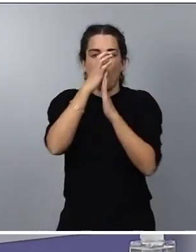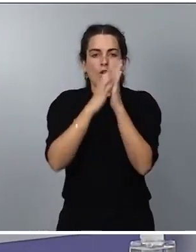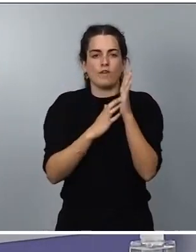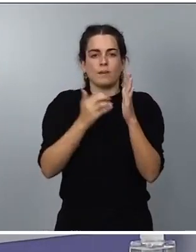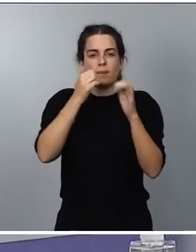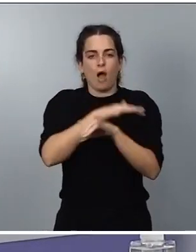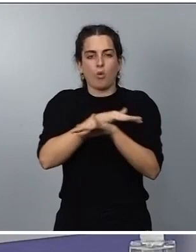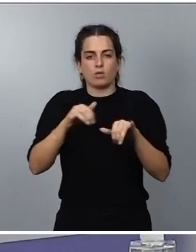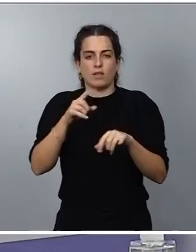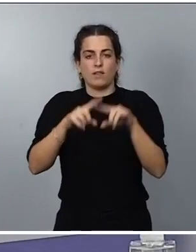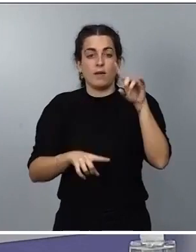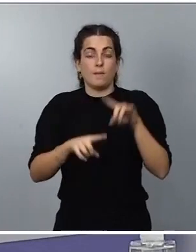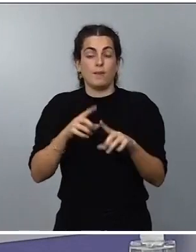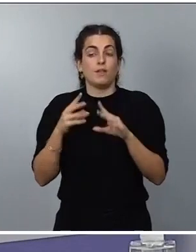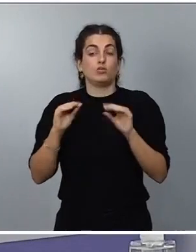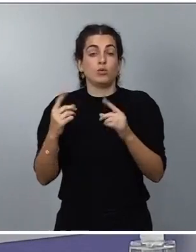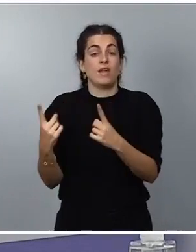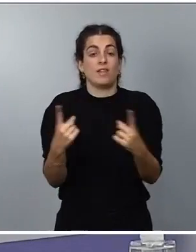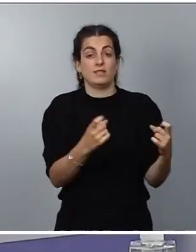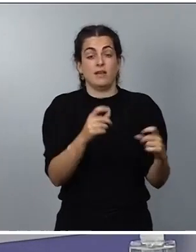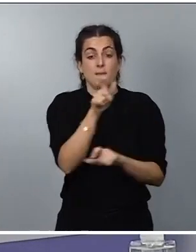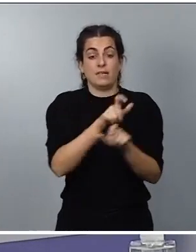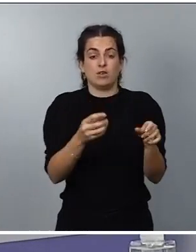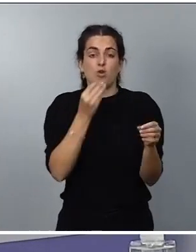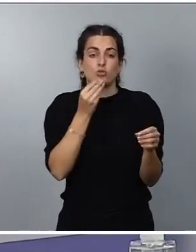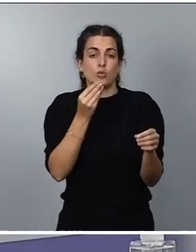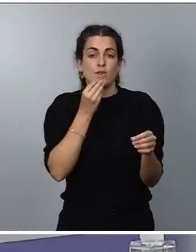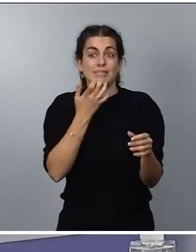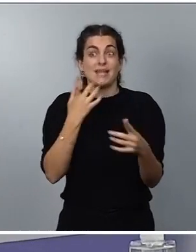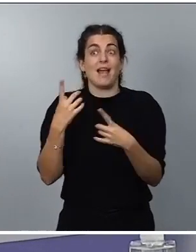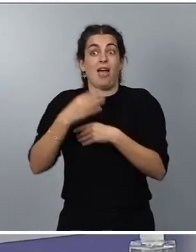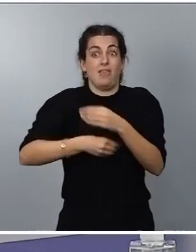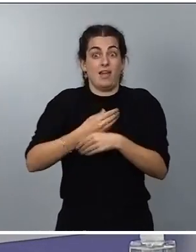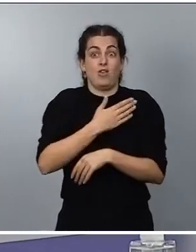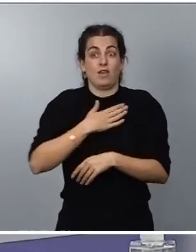necesidades dos industriales e dos consumidores. E se de verdade quere facelo, non ten ningún problema en facelo. Se lo vai agradecer moito a sociedade española.